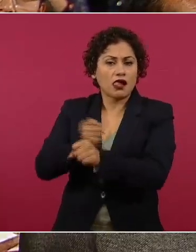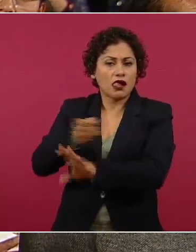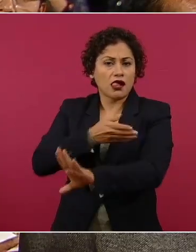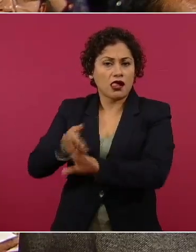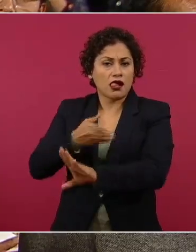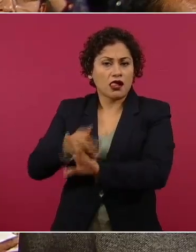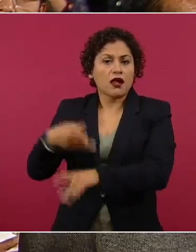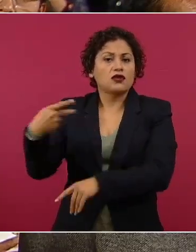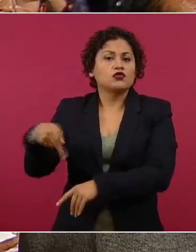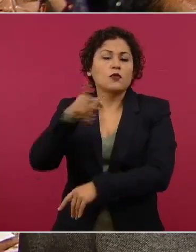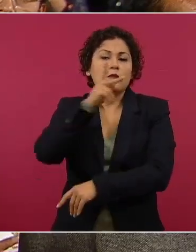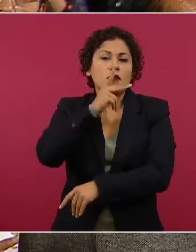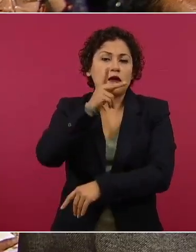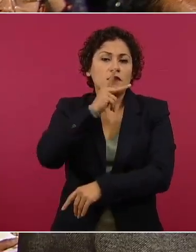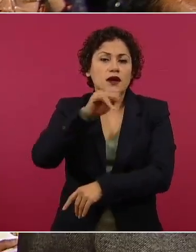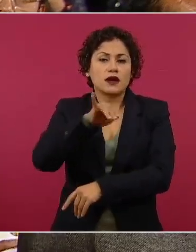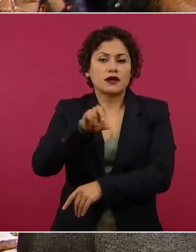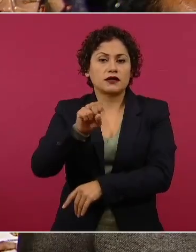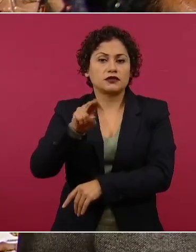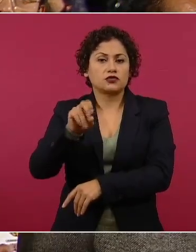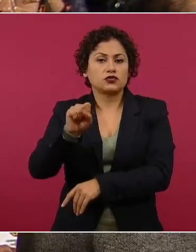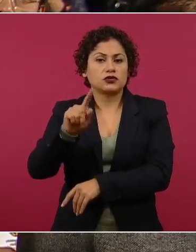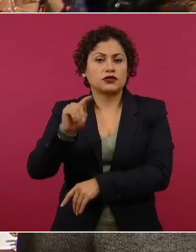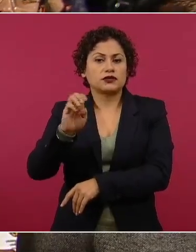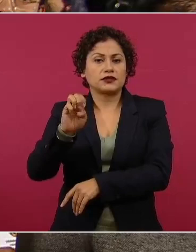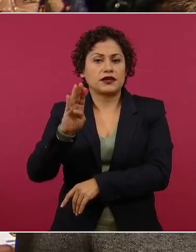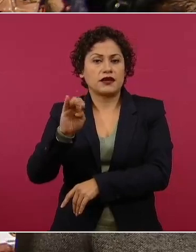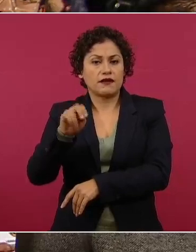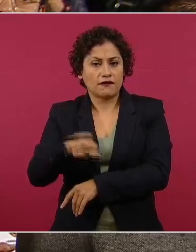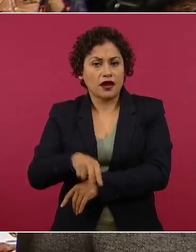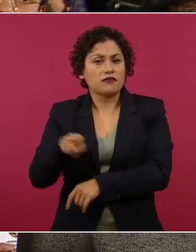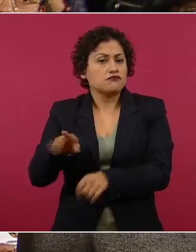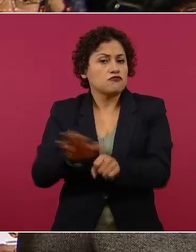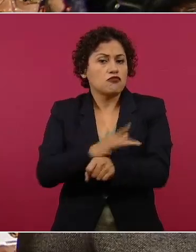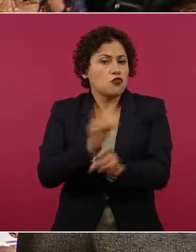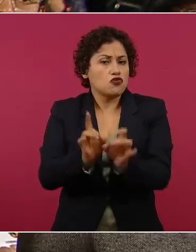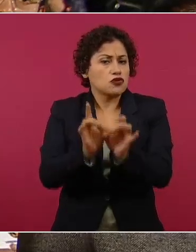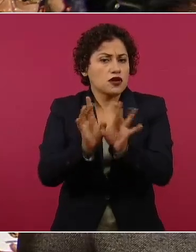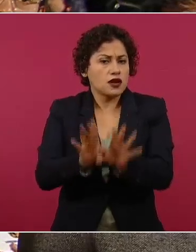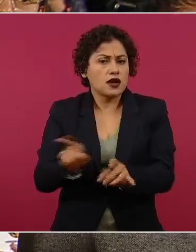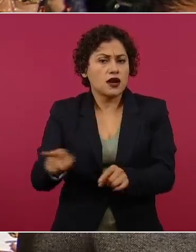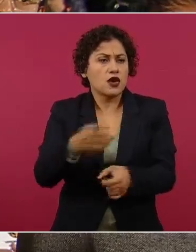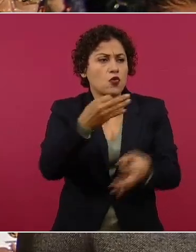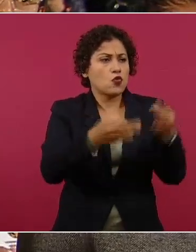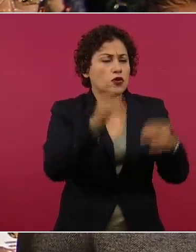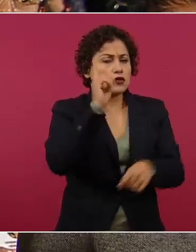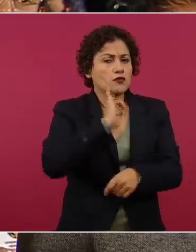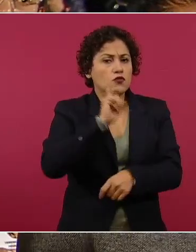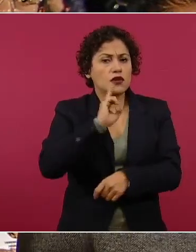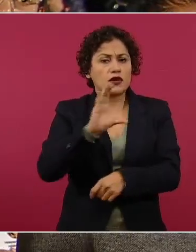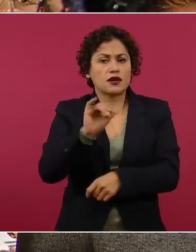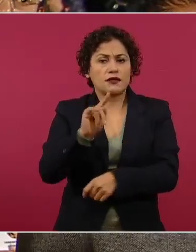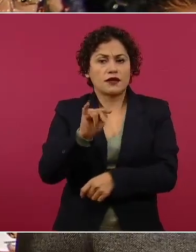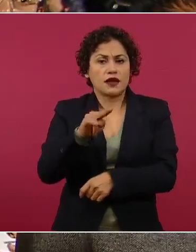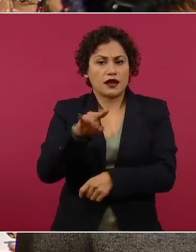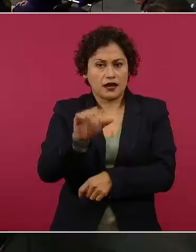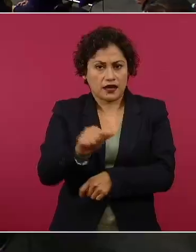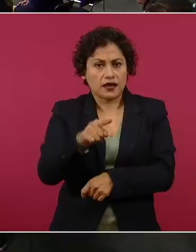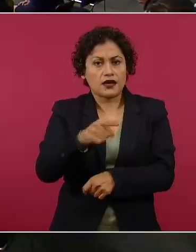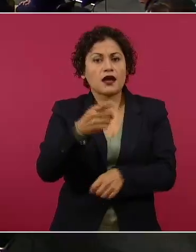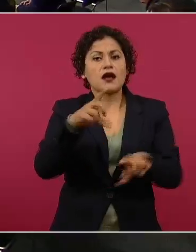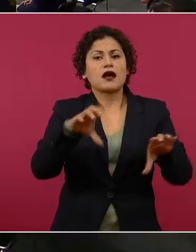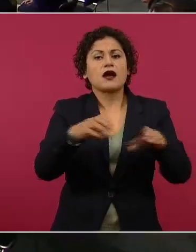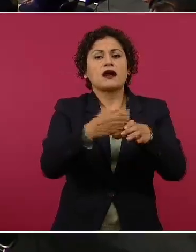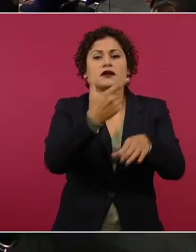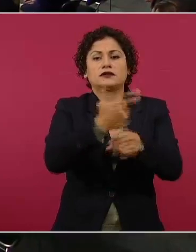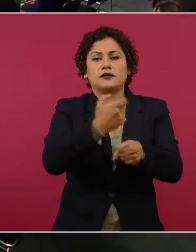de la pequeña Constanza, Jesús Esteban Serrano Yáñez, con el inexplicable apoyo de la jueza Catalina Salazar González del Juzgado Séptimo